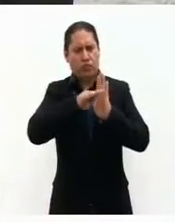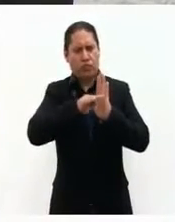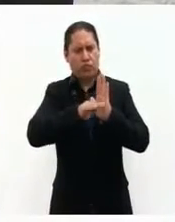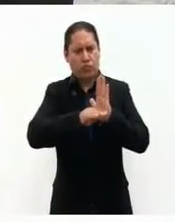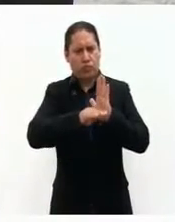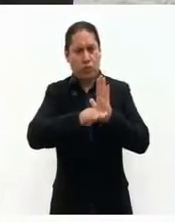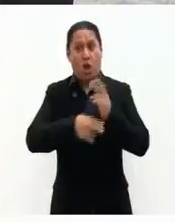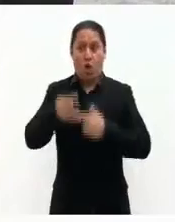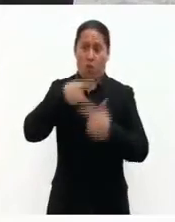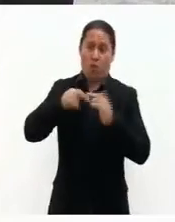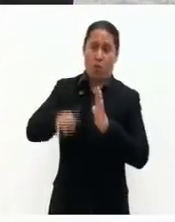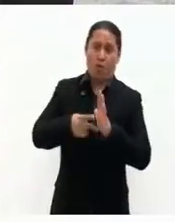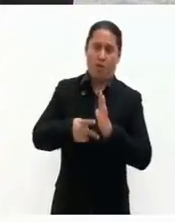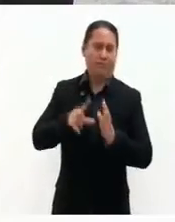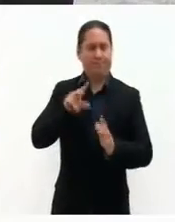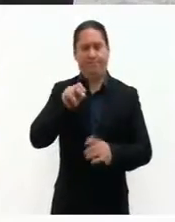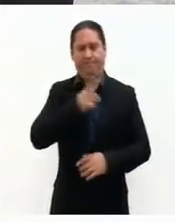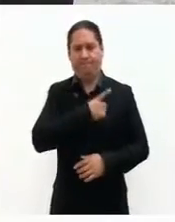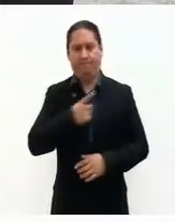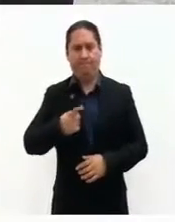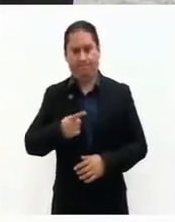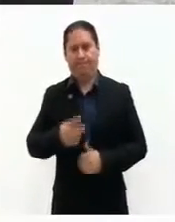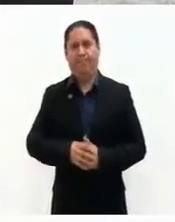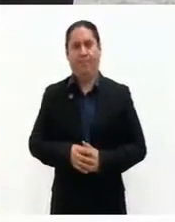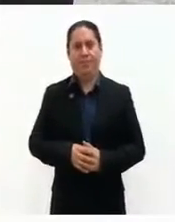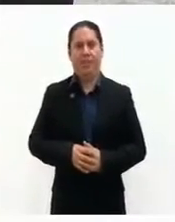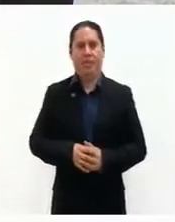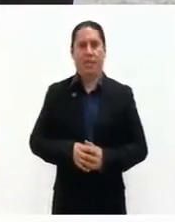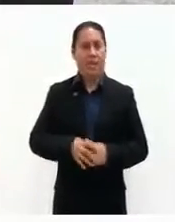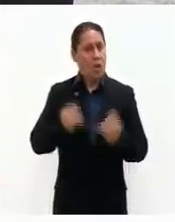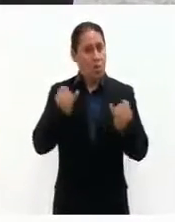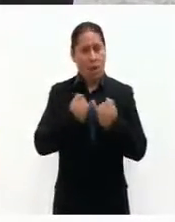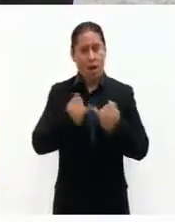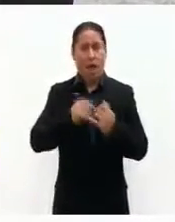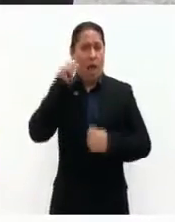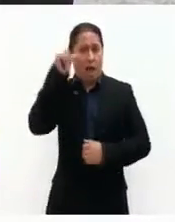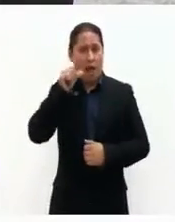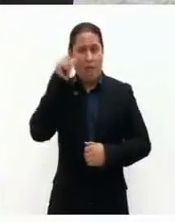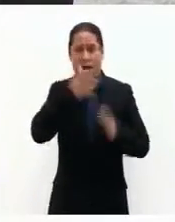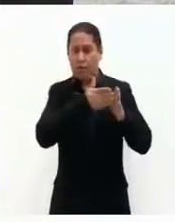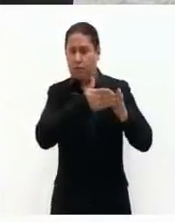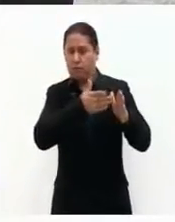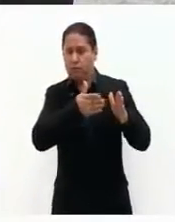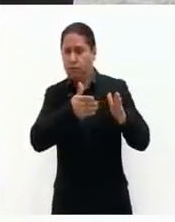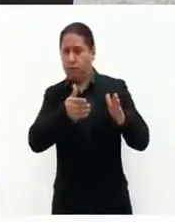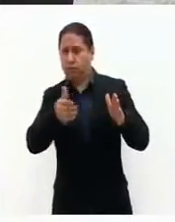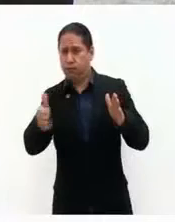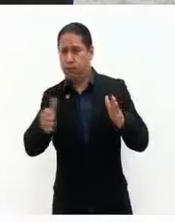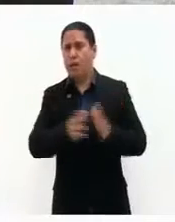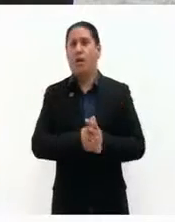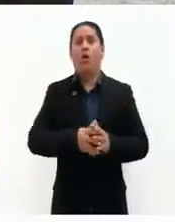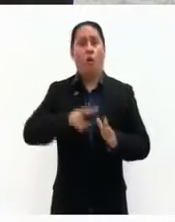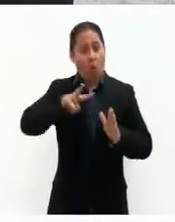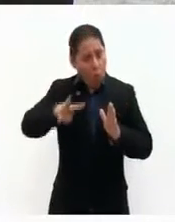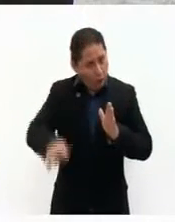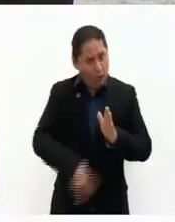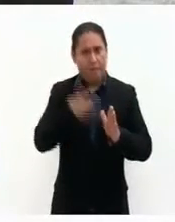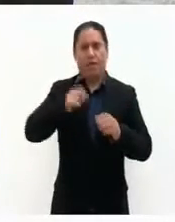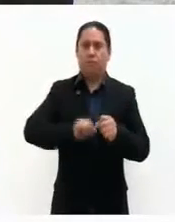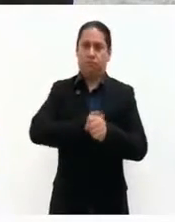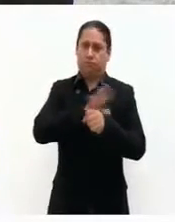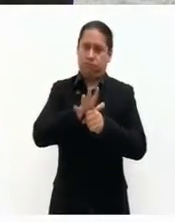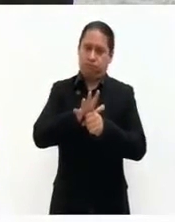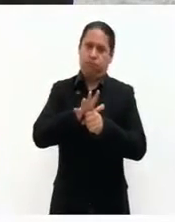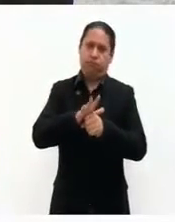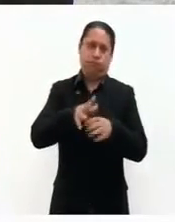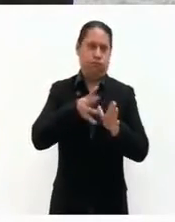pandemia. Recordar que el año pasado fue justo después del periodo vacacional de diciembre, cuando hubo un repunte de las cifras de contagio y